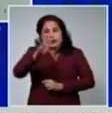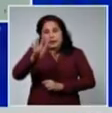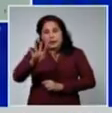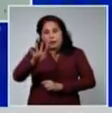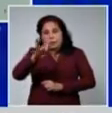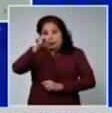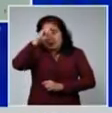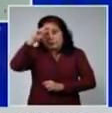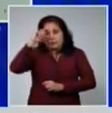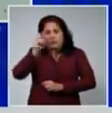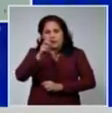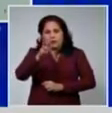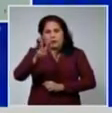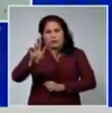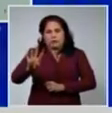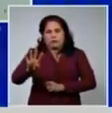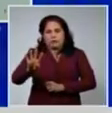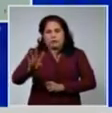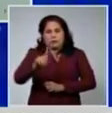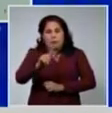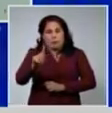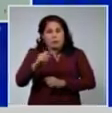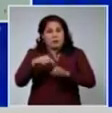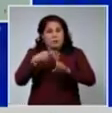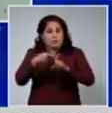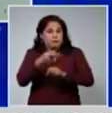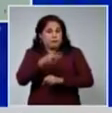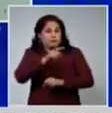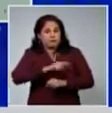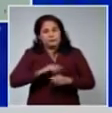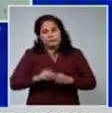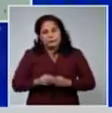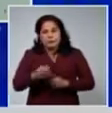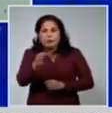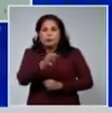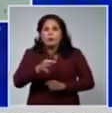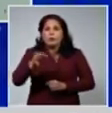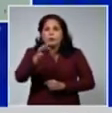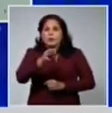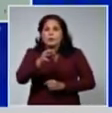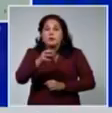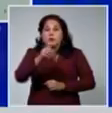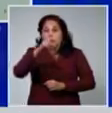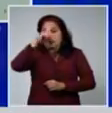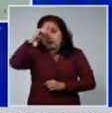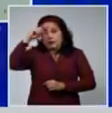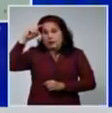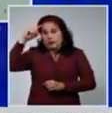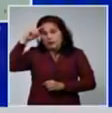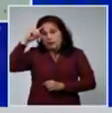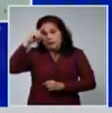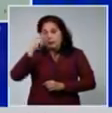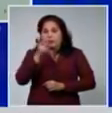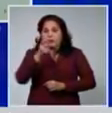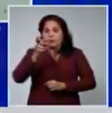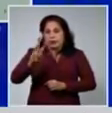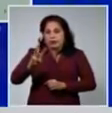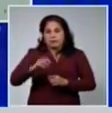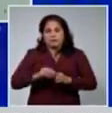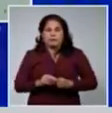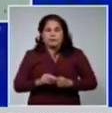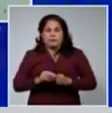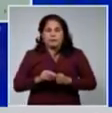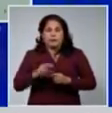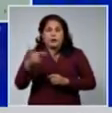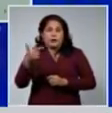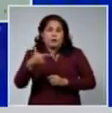día de ayer un semestre el viento norte el municipio cabecera sancti spíritus contra se ya hablan al